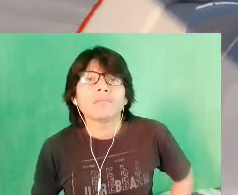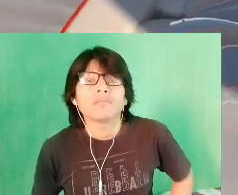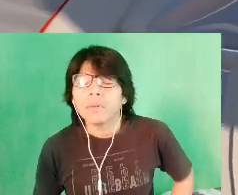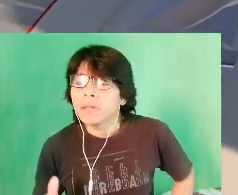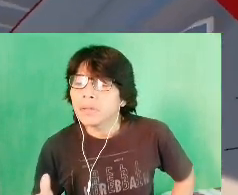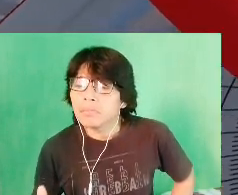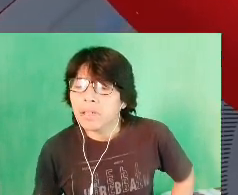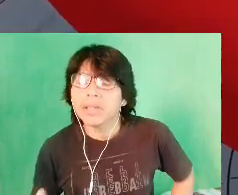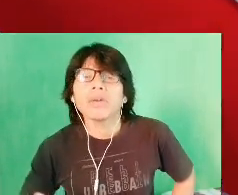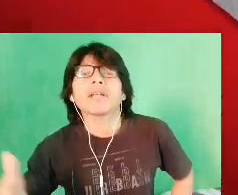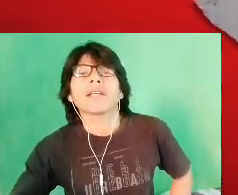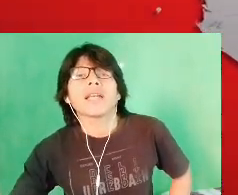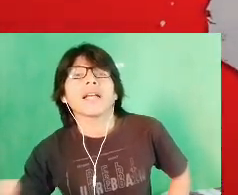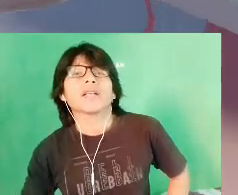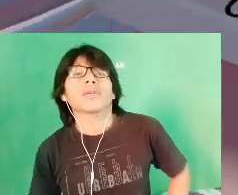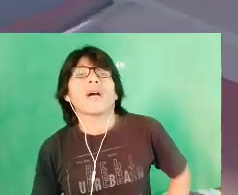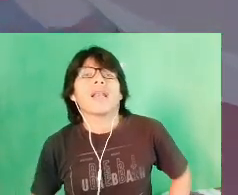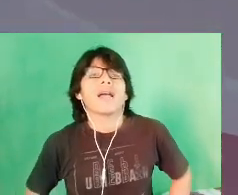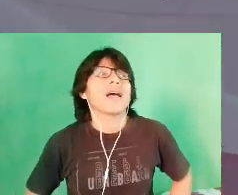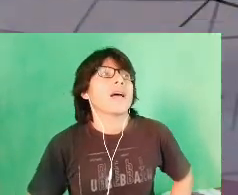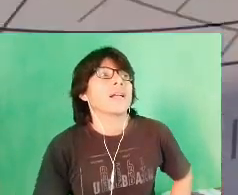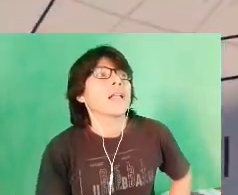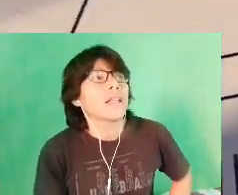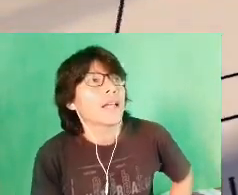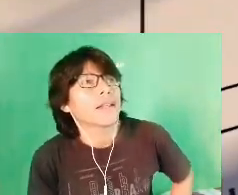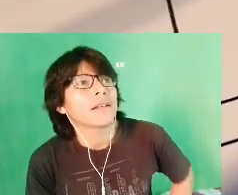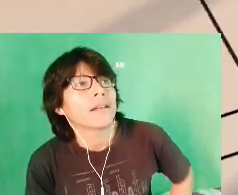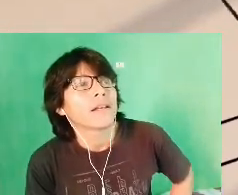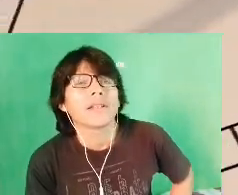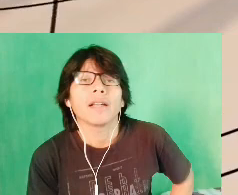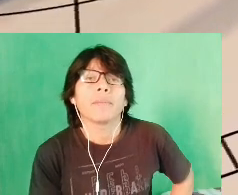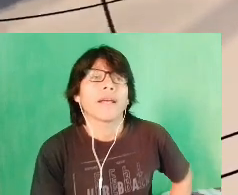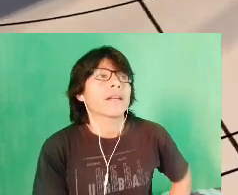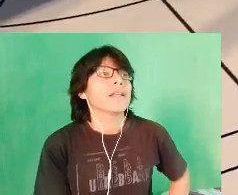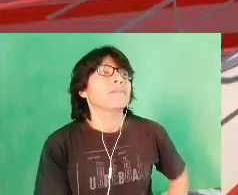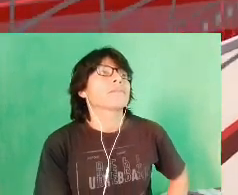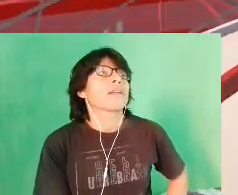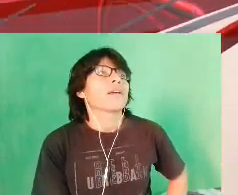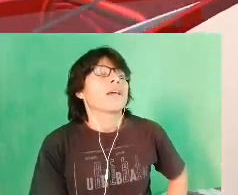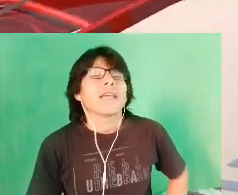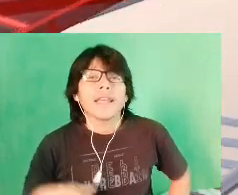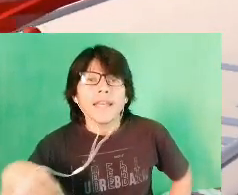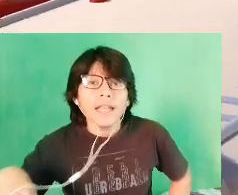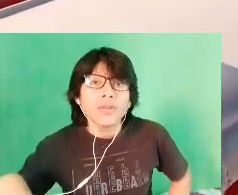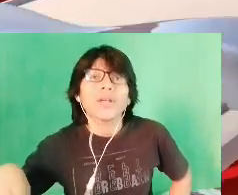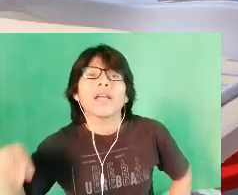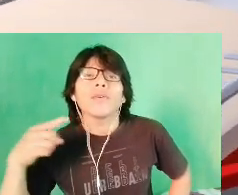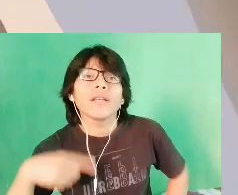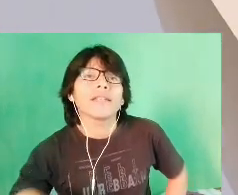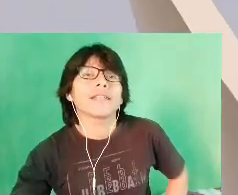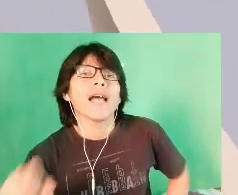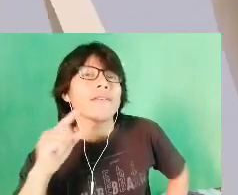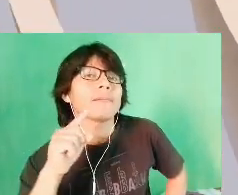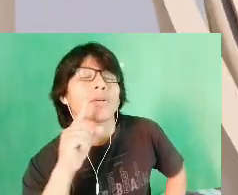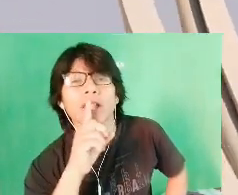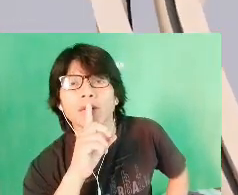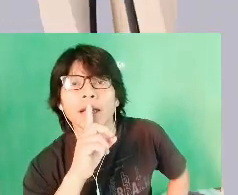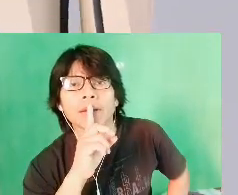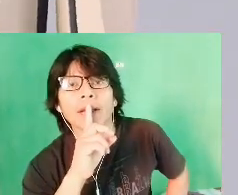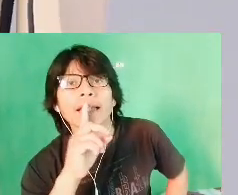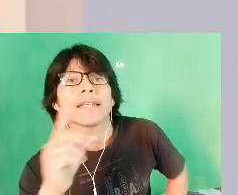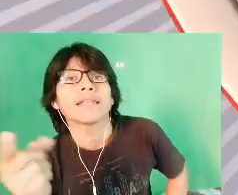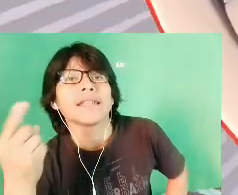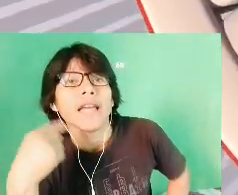hicieron? Pues decidieron hacerle caso a la candidata del PRI en RD. Y eso que no iniciaba el